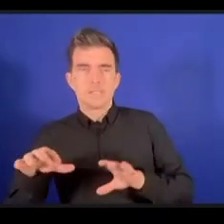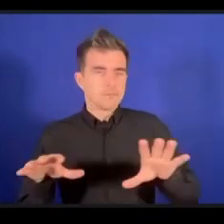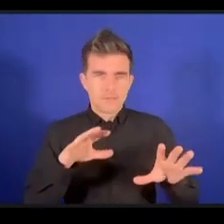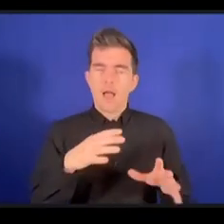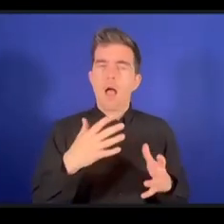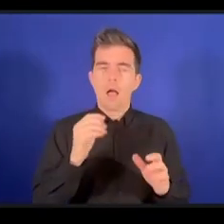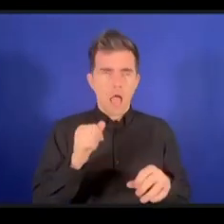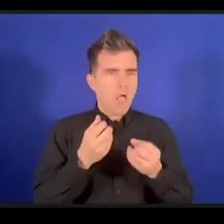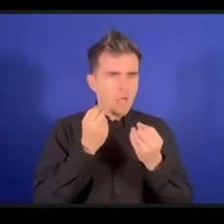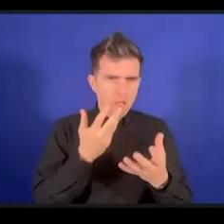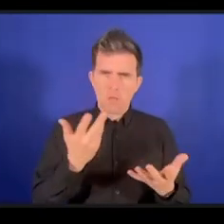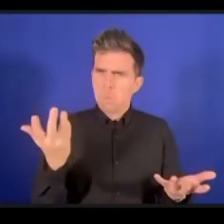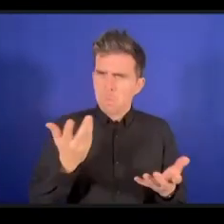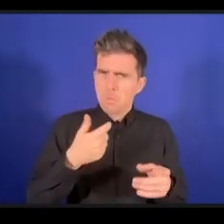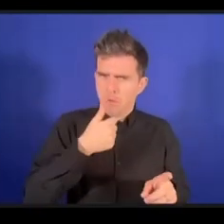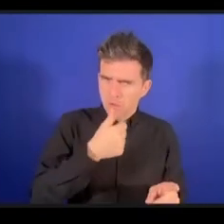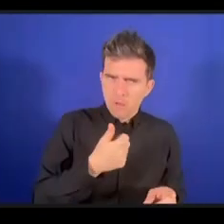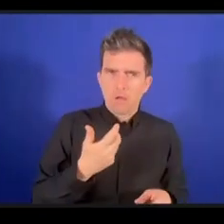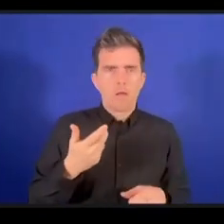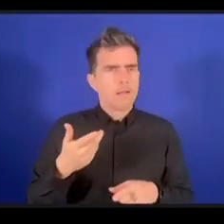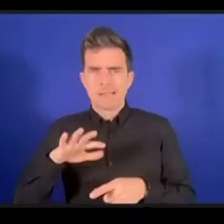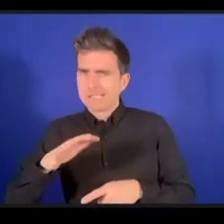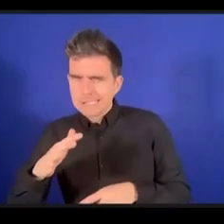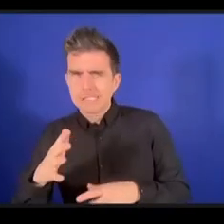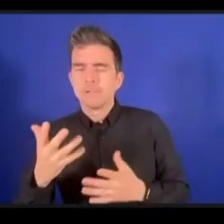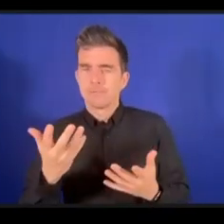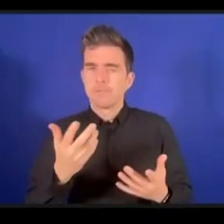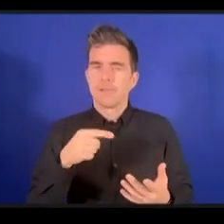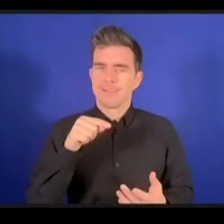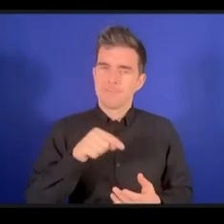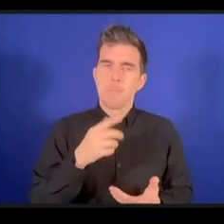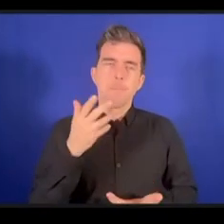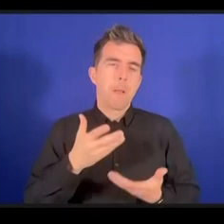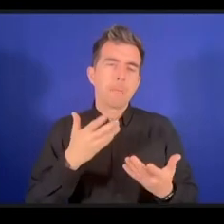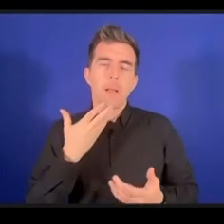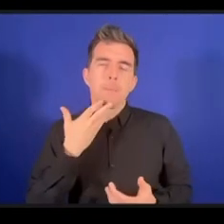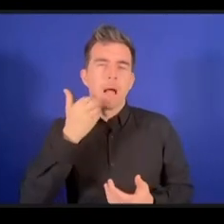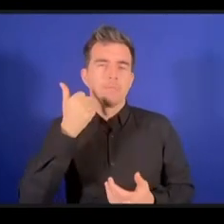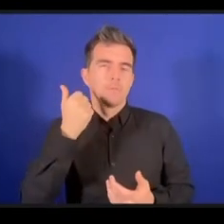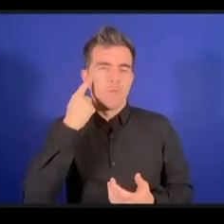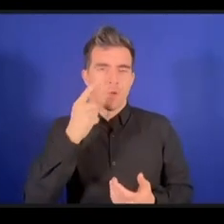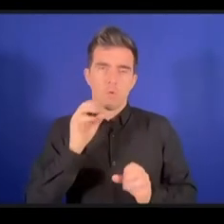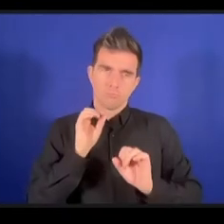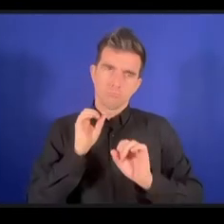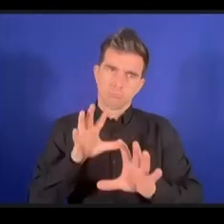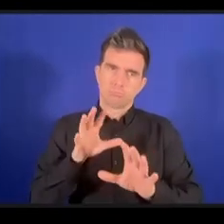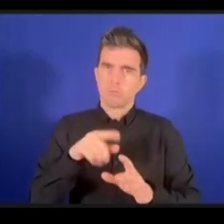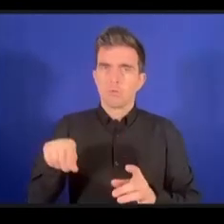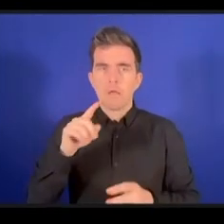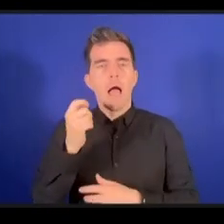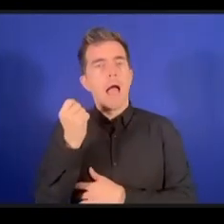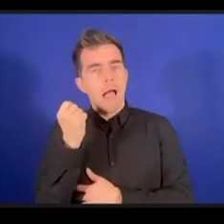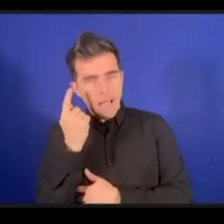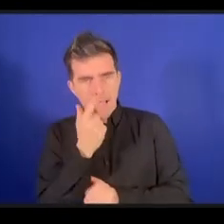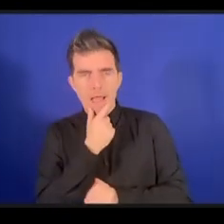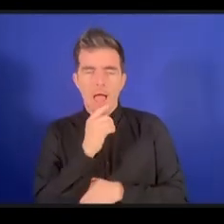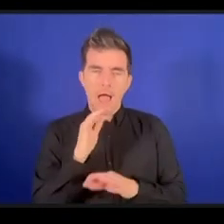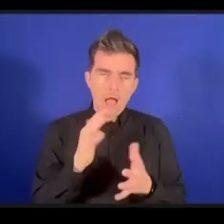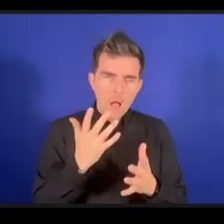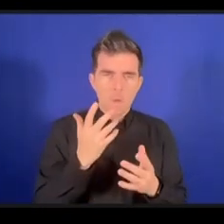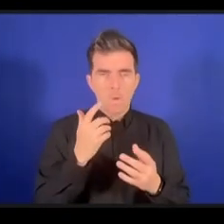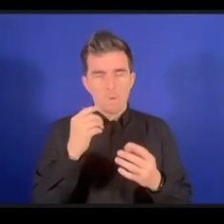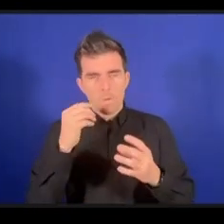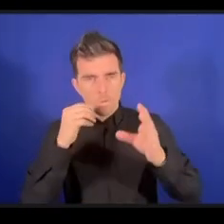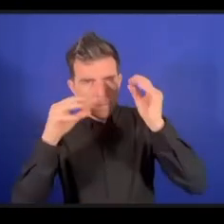por qué funciona Y por qué no funciona A lo mejor con esto eh los eh programadores tengan pues una